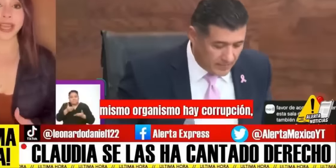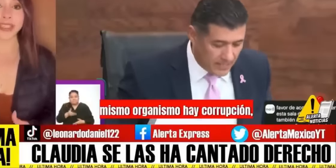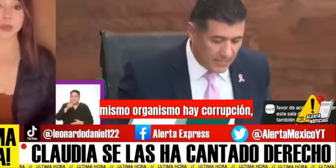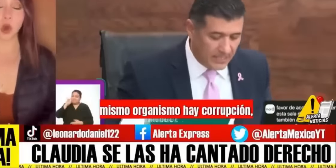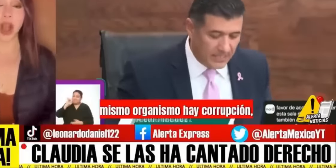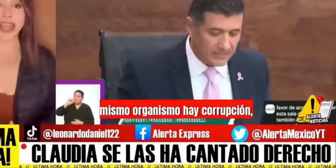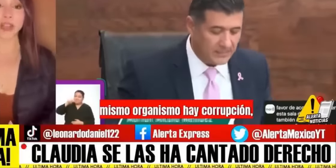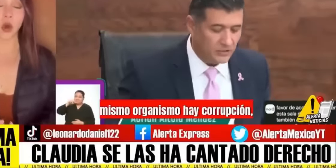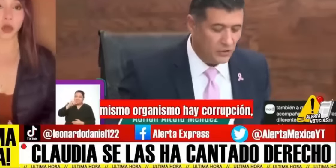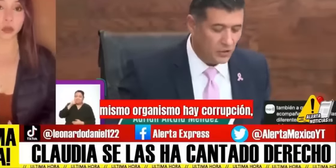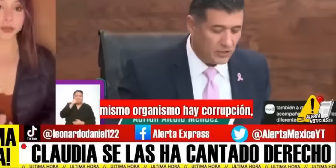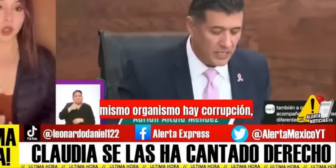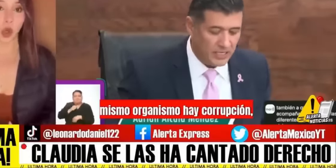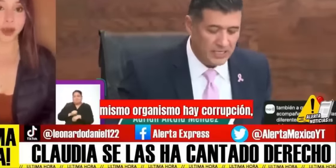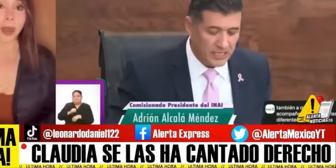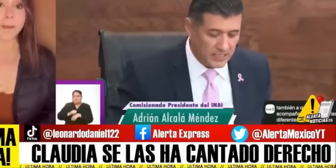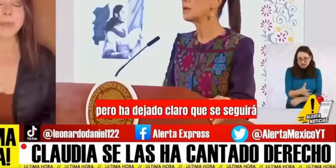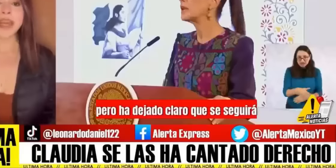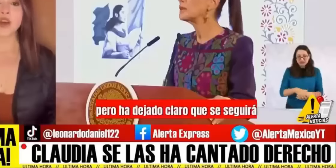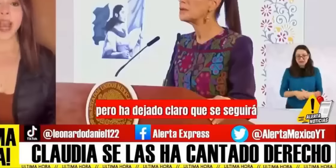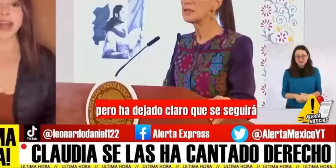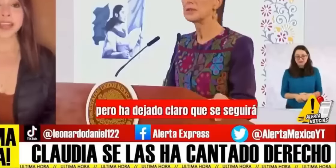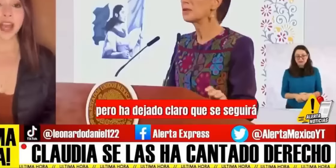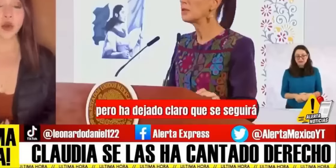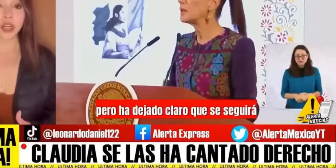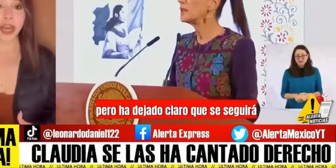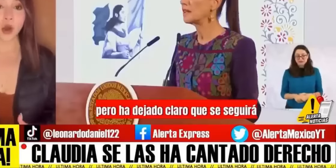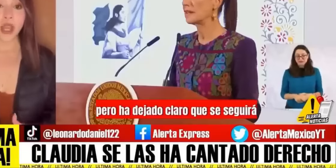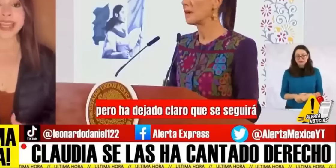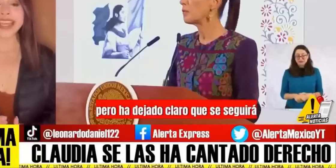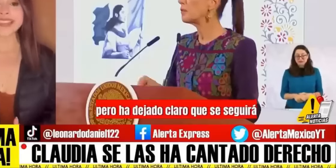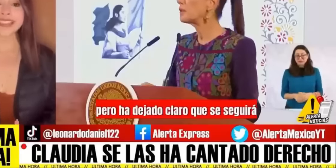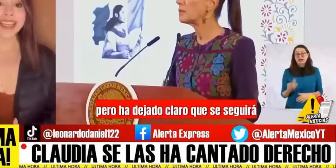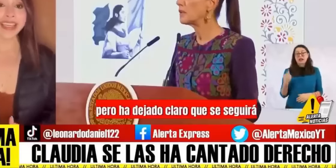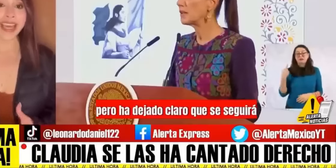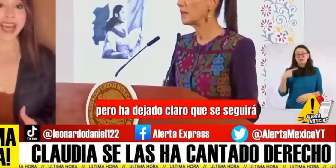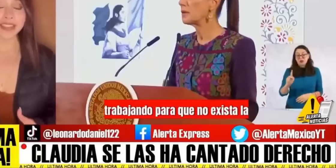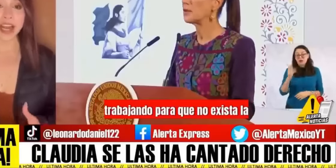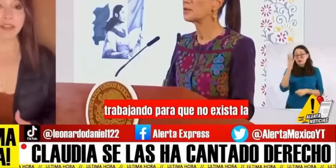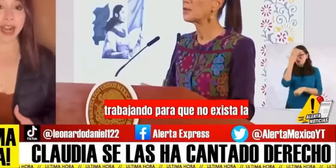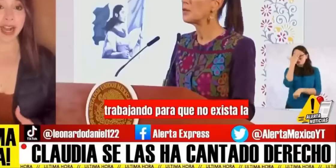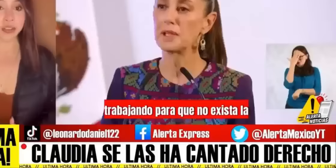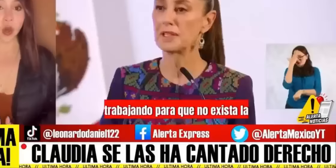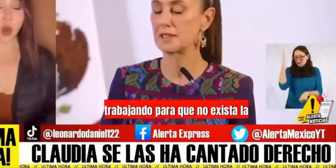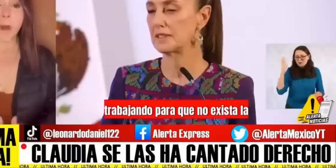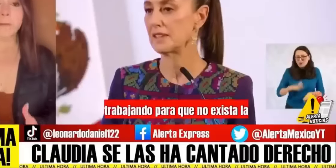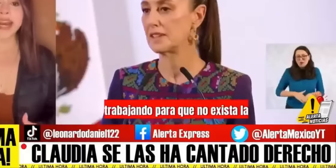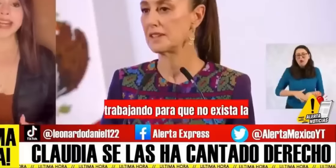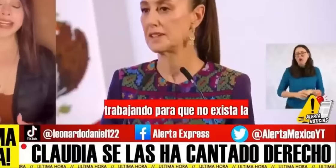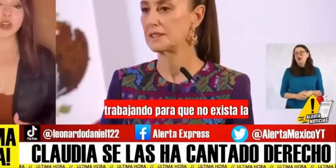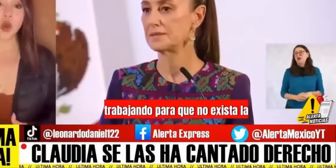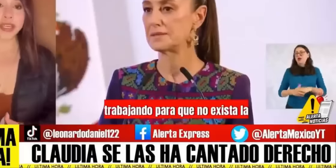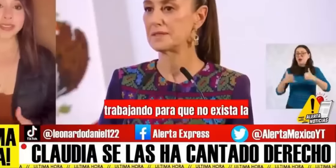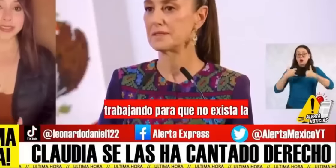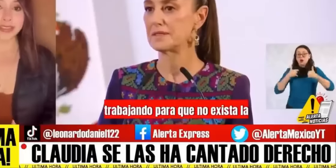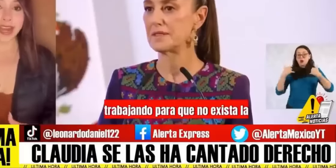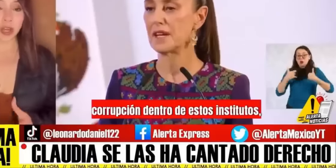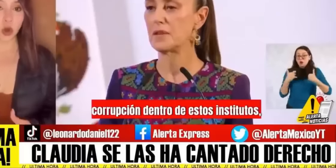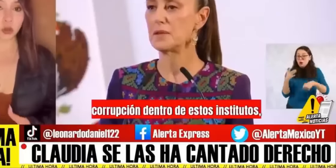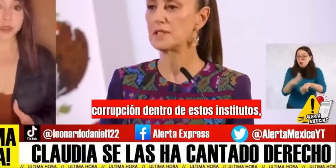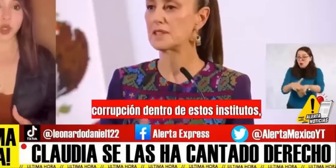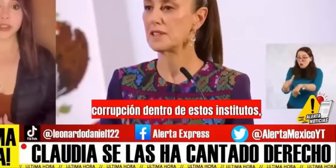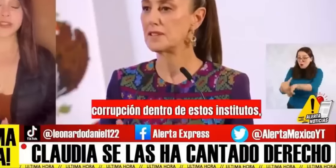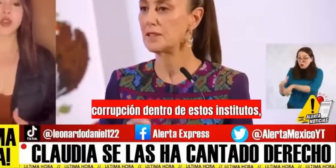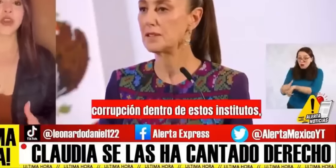mismo organismo hay corrupción. Pero ha dejado claro que se seguirá trabajando para que no exista